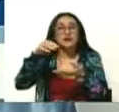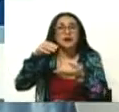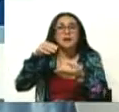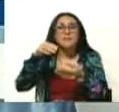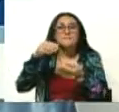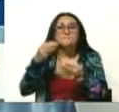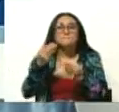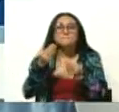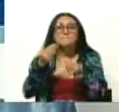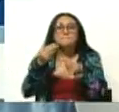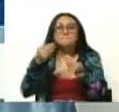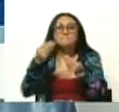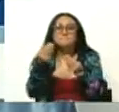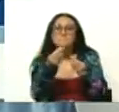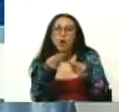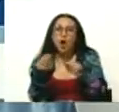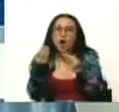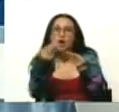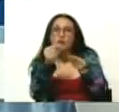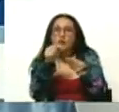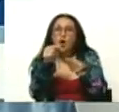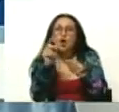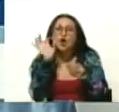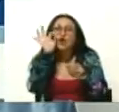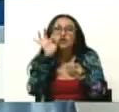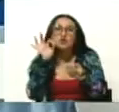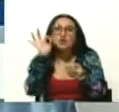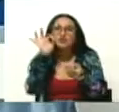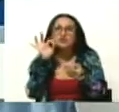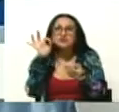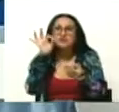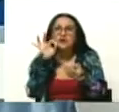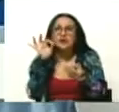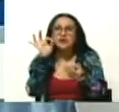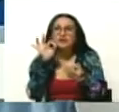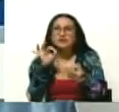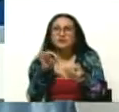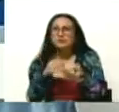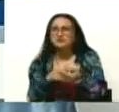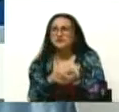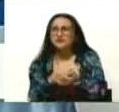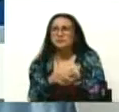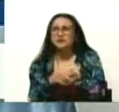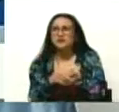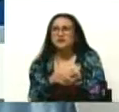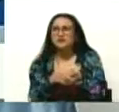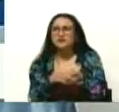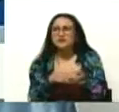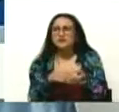rosa, presunto tutsi, ahora lo pintan de colores.